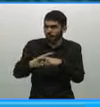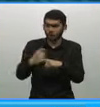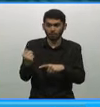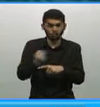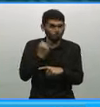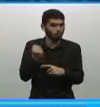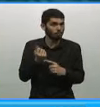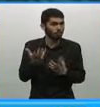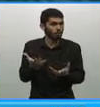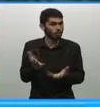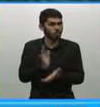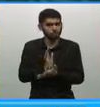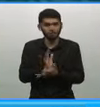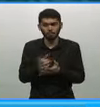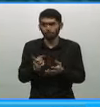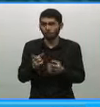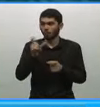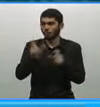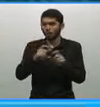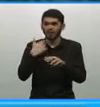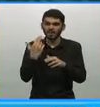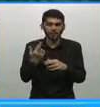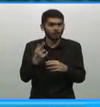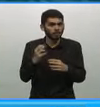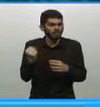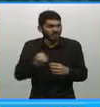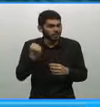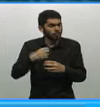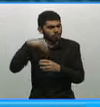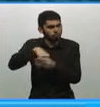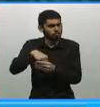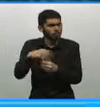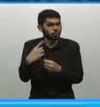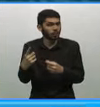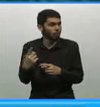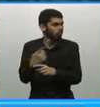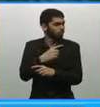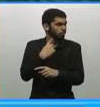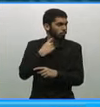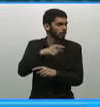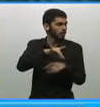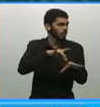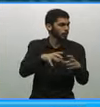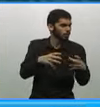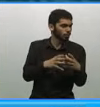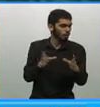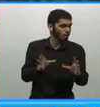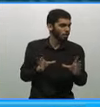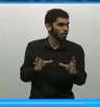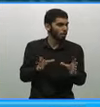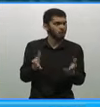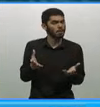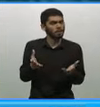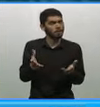que seguramente quieren jugar, pero por otro lado tienen este desafío que es jugar con la selección argentina. Entonces, un